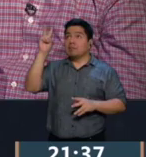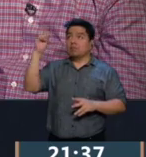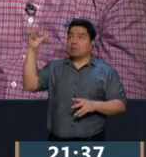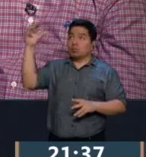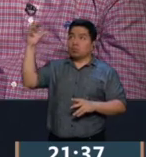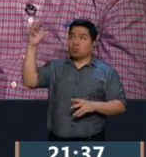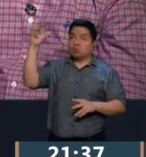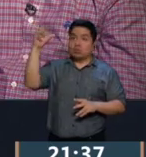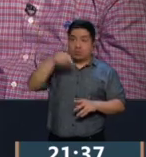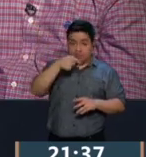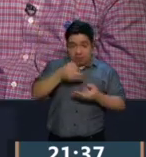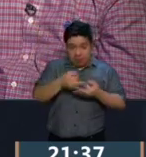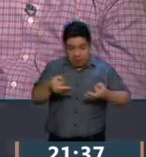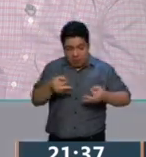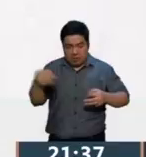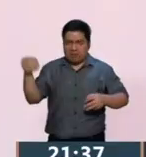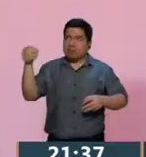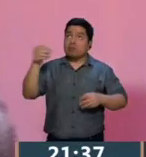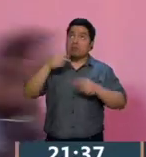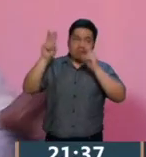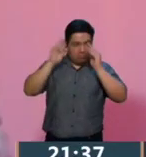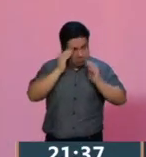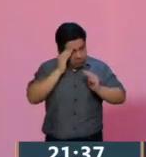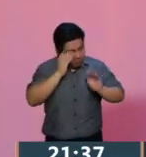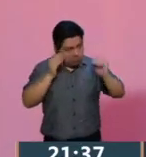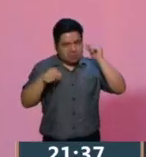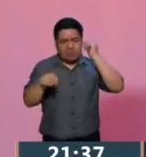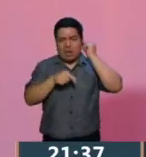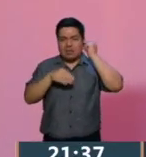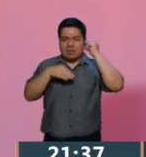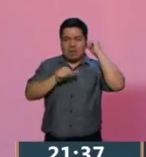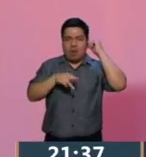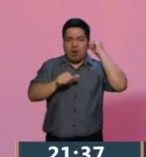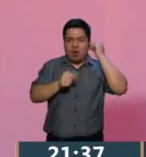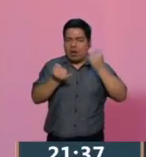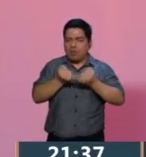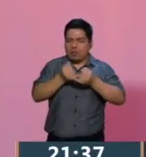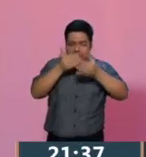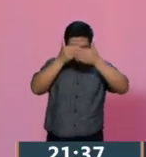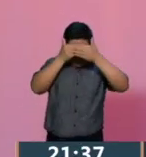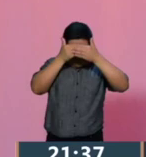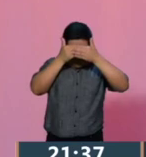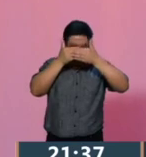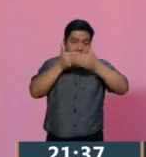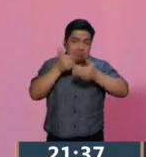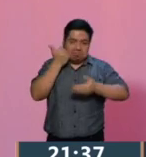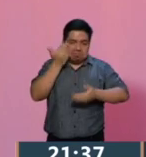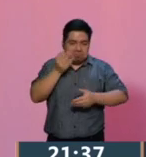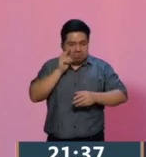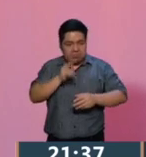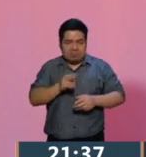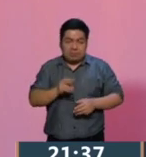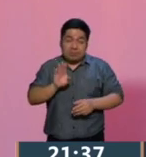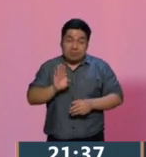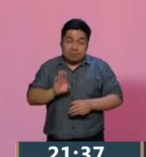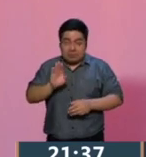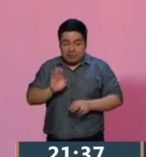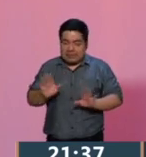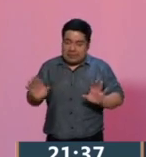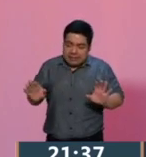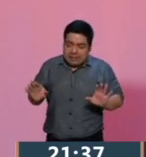¿la han visto? Donde el meteorito va a estrellarse a la Tierra y que nadie quiere voltear a ver. Pues así está Morena. Me